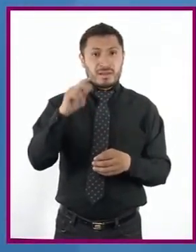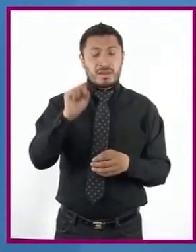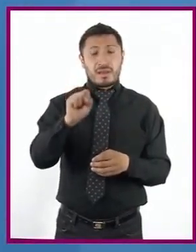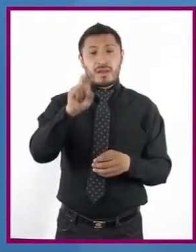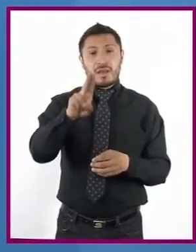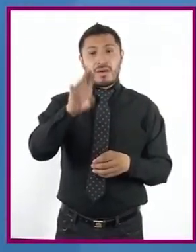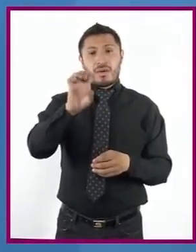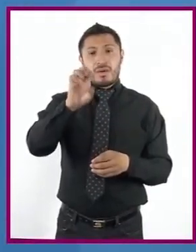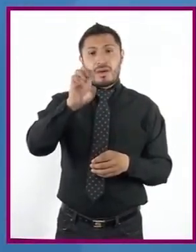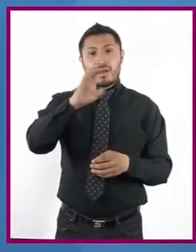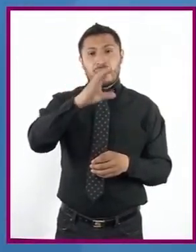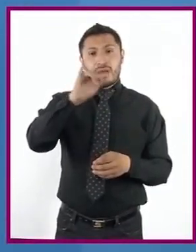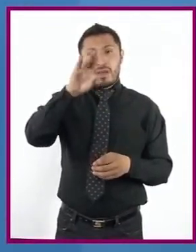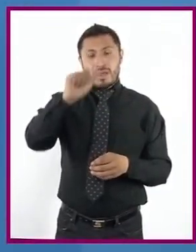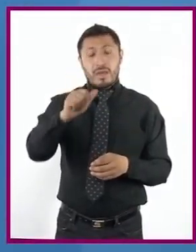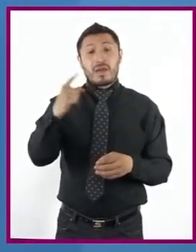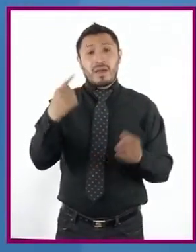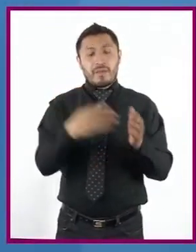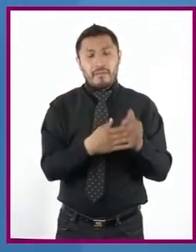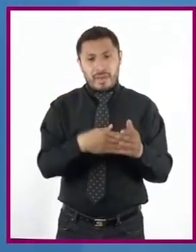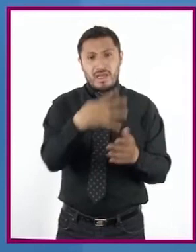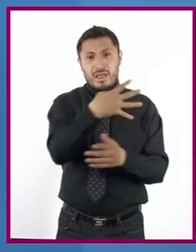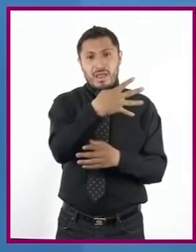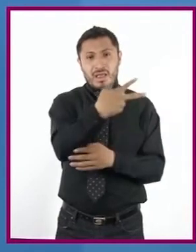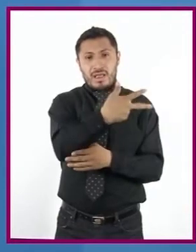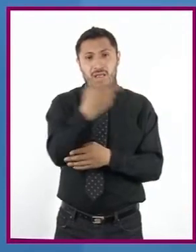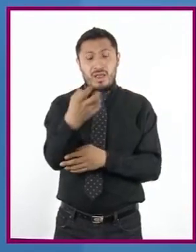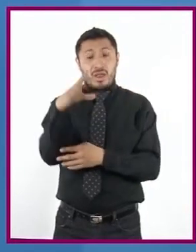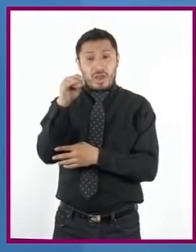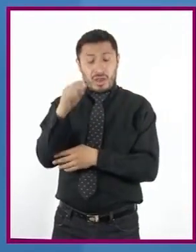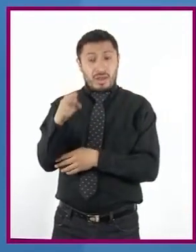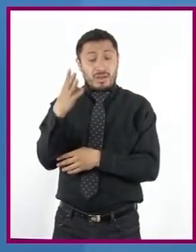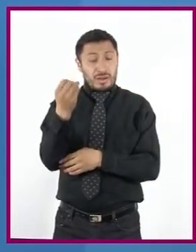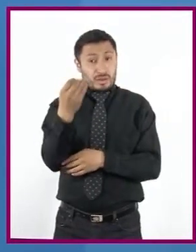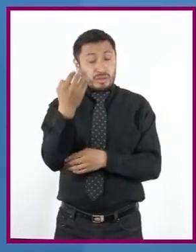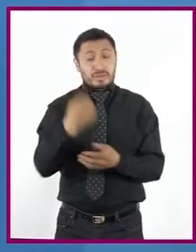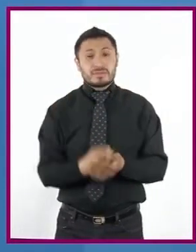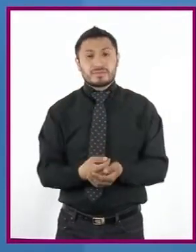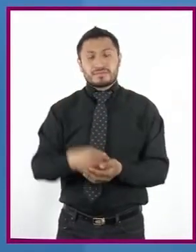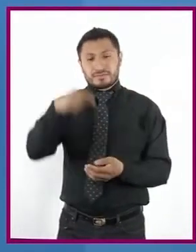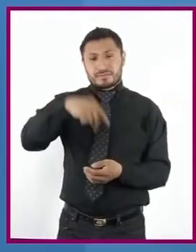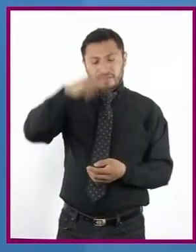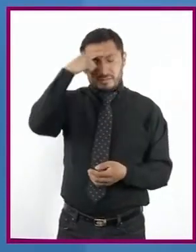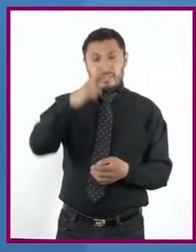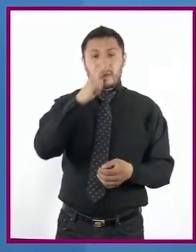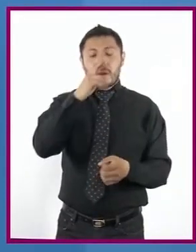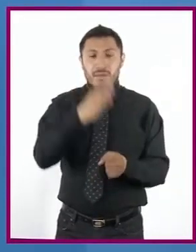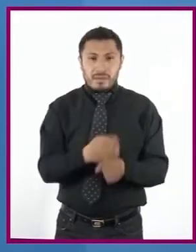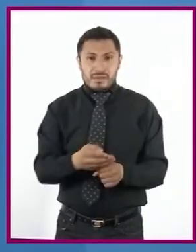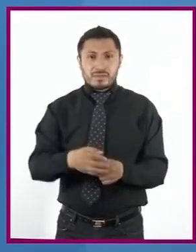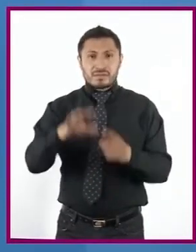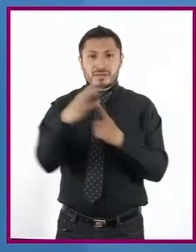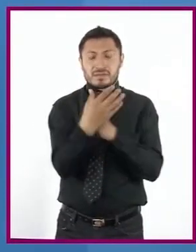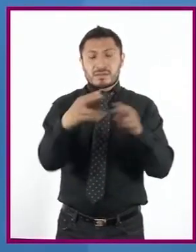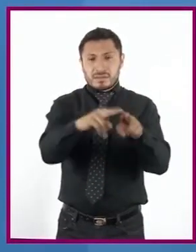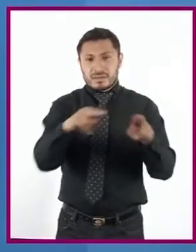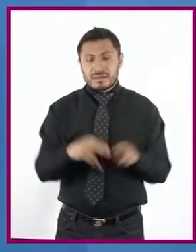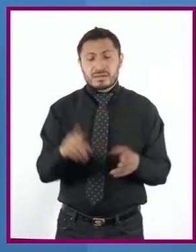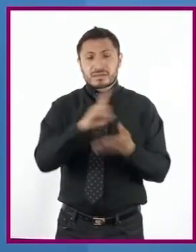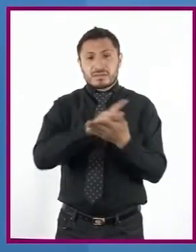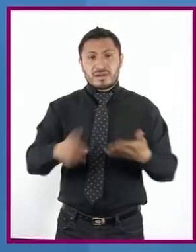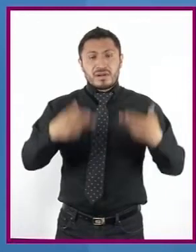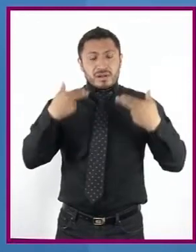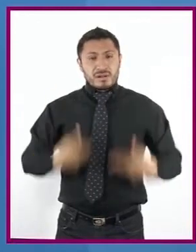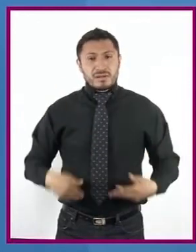Suecia, establecida en 1809. En México, el titular de la Comisión Nacional de Derechos